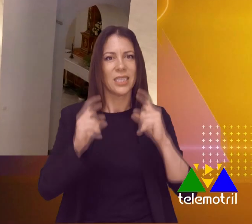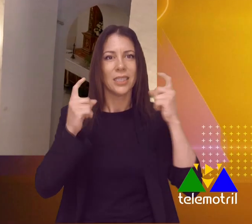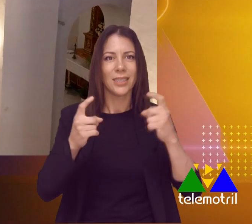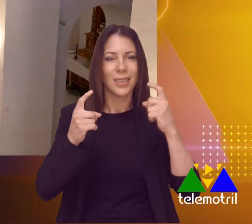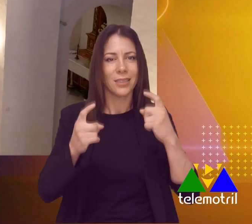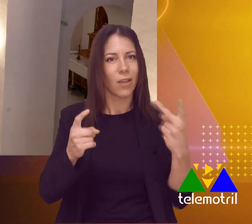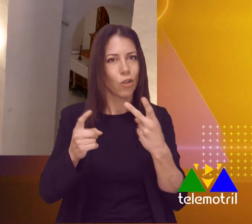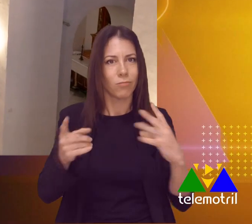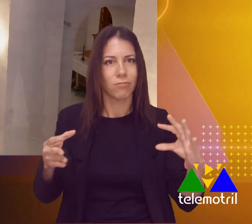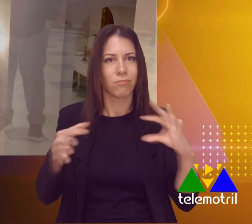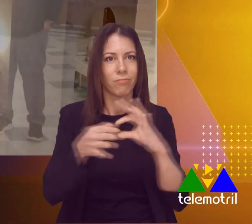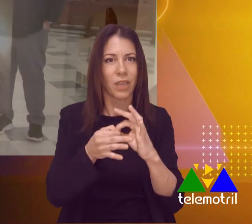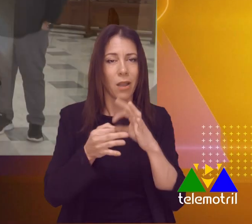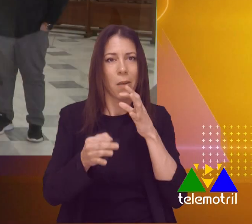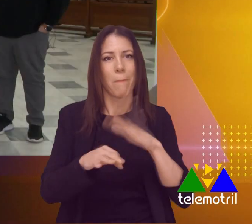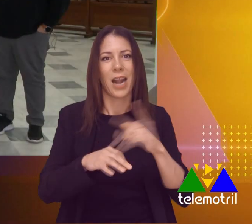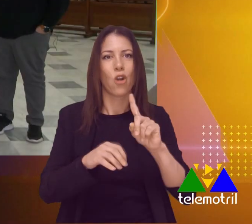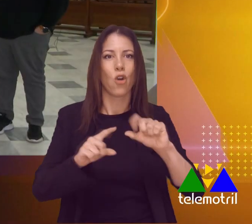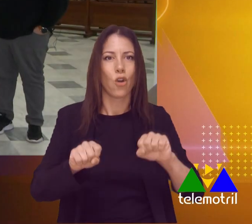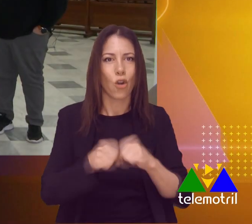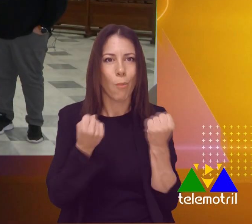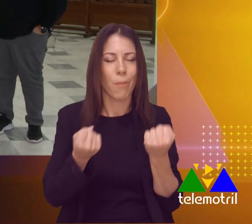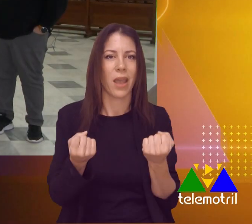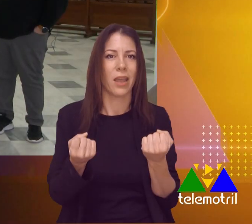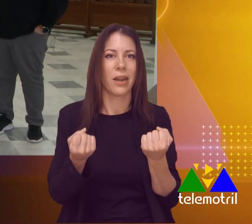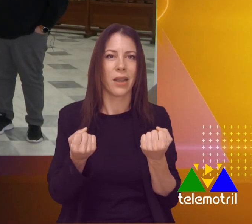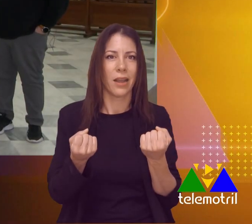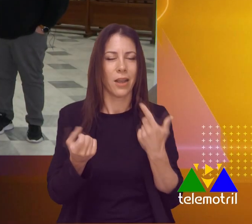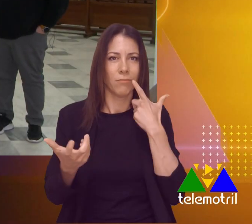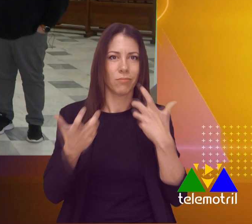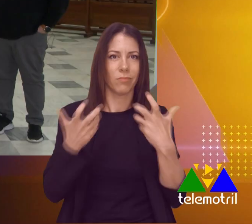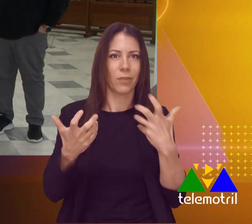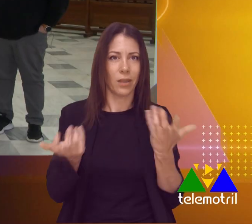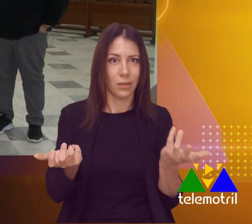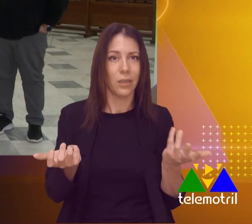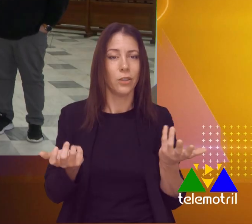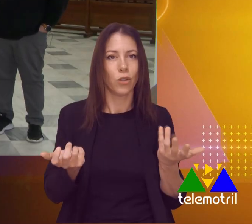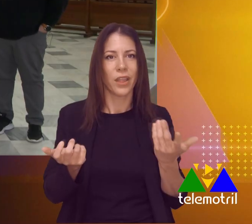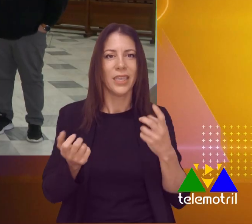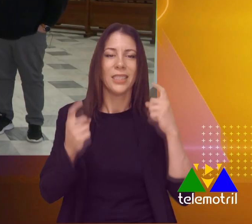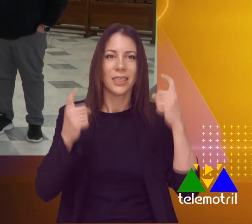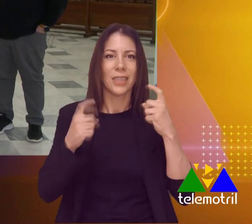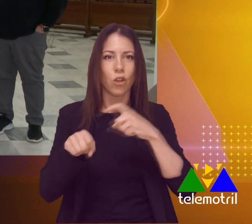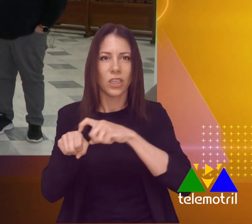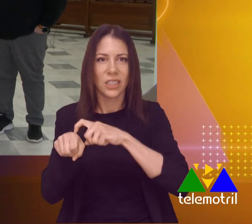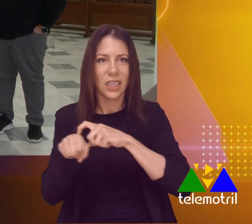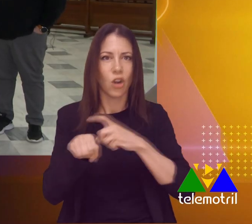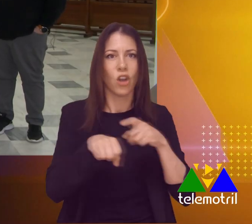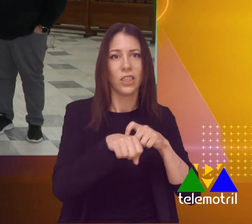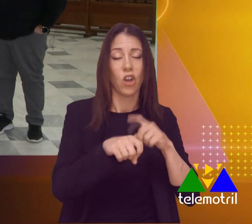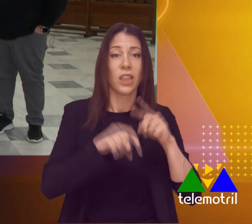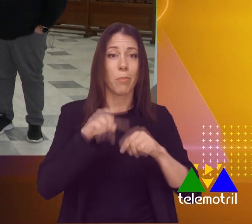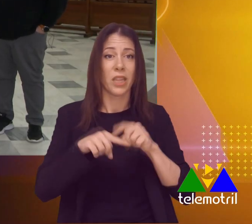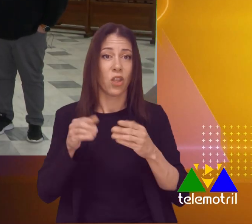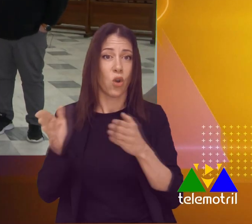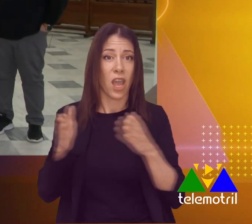continuidad a la idea de no romper demasiado. Lo hace con su estilo, es decir, un estilo de su época.